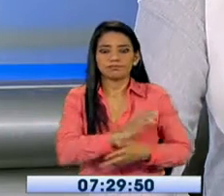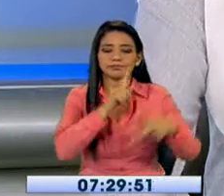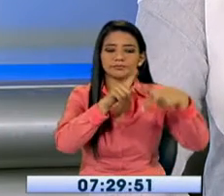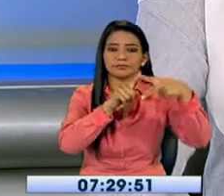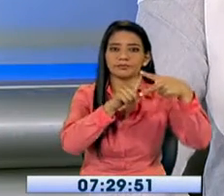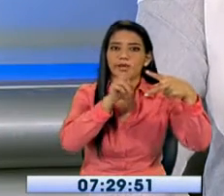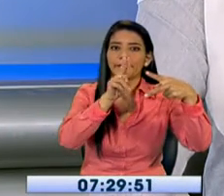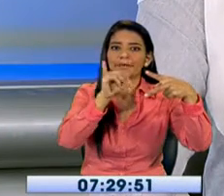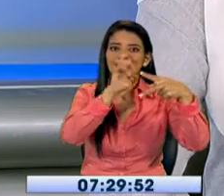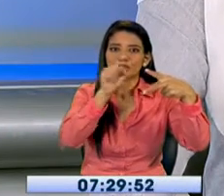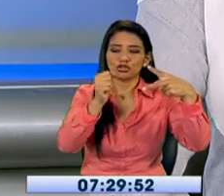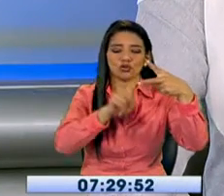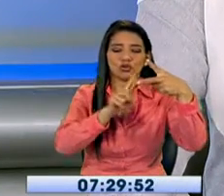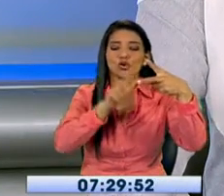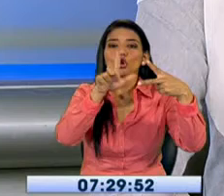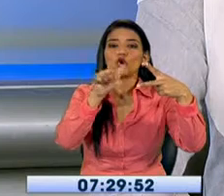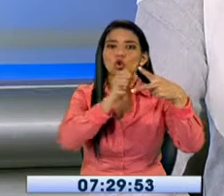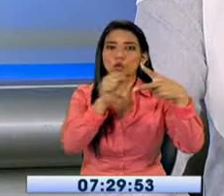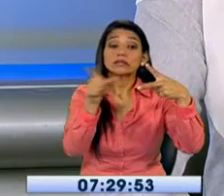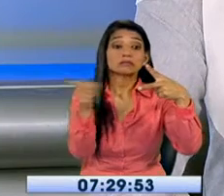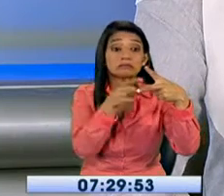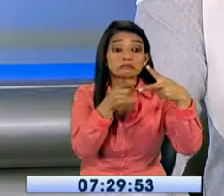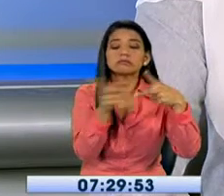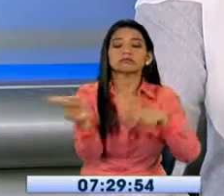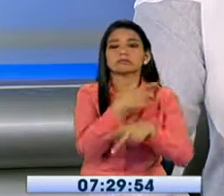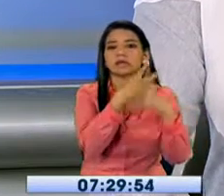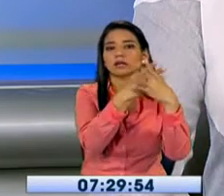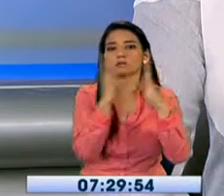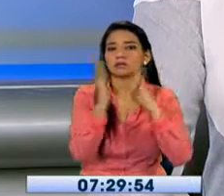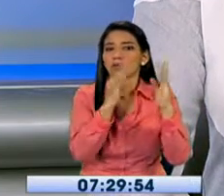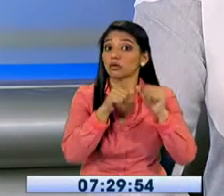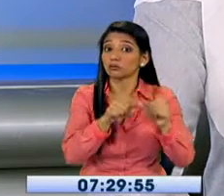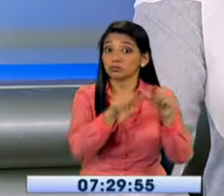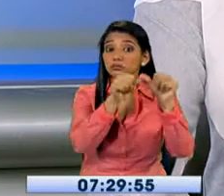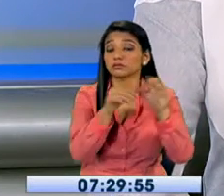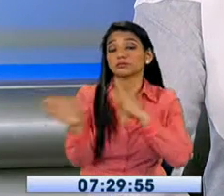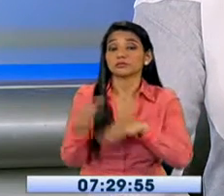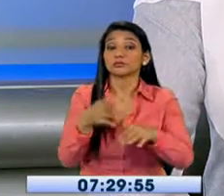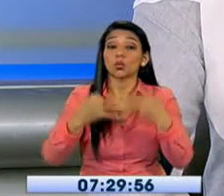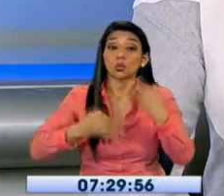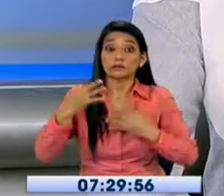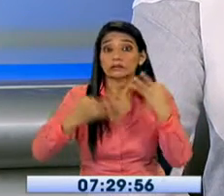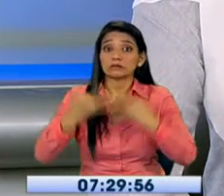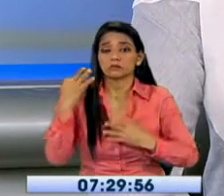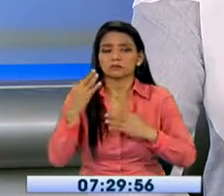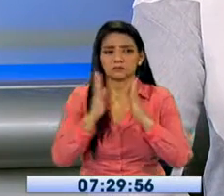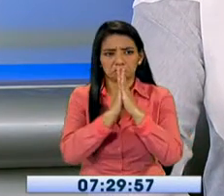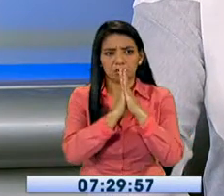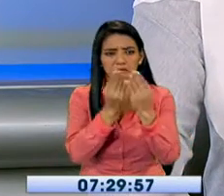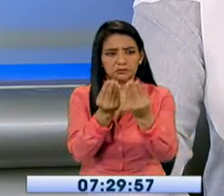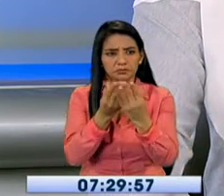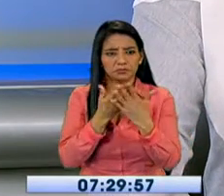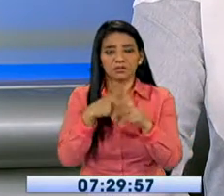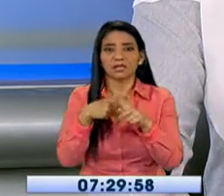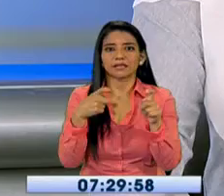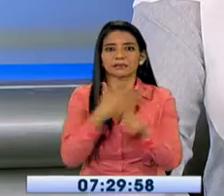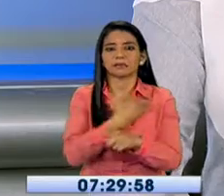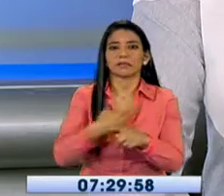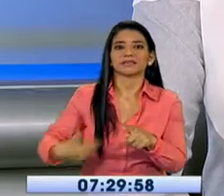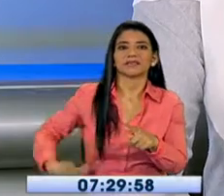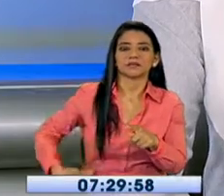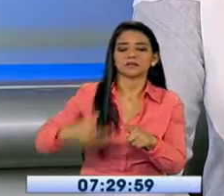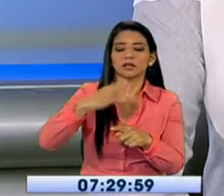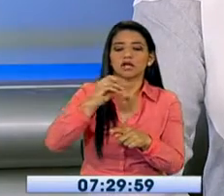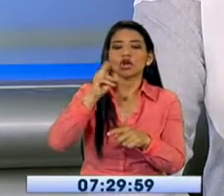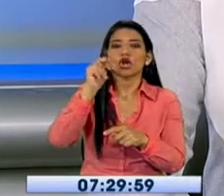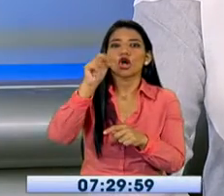luís se deberán continuar con la medida de prisión preventiva además la jueza ha solicitado tomar la versión del ex presidente de la conmebol